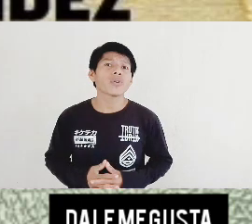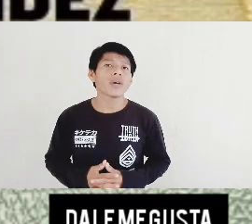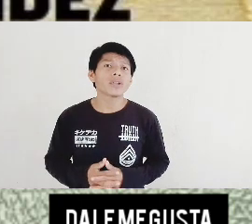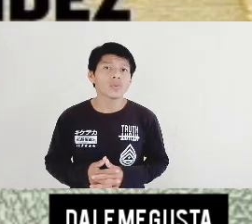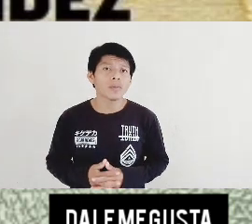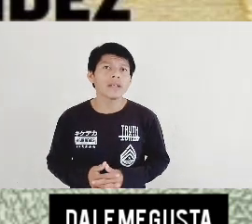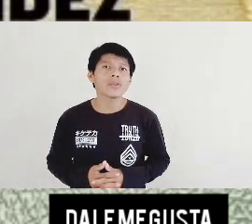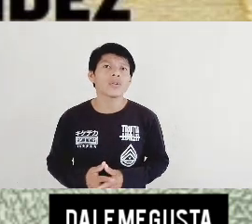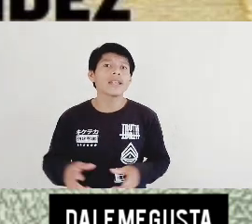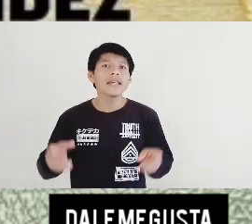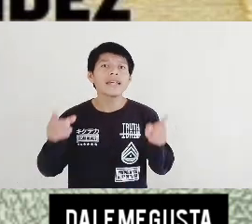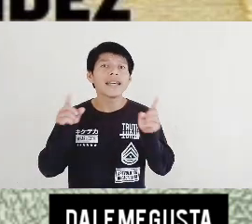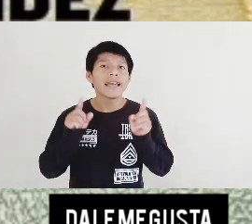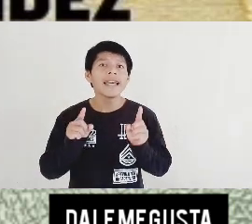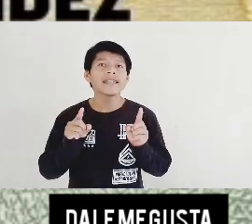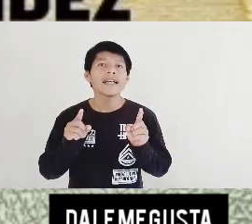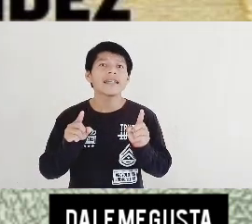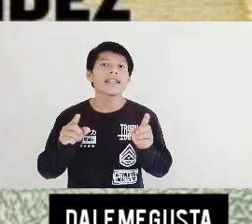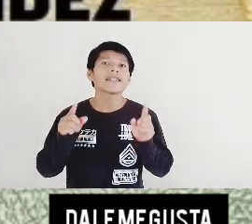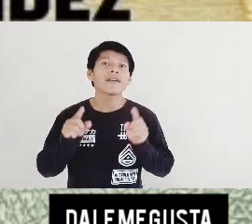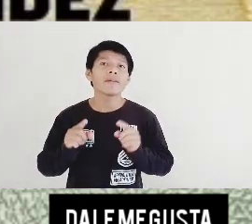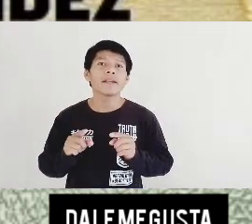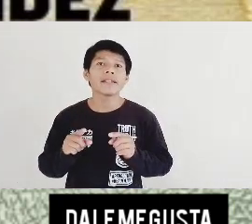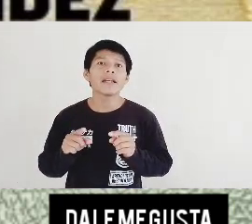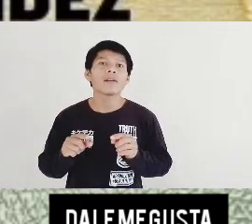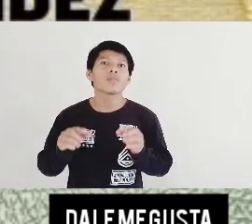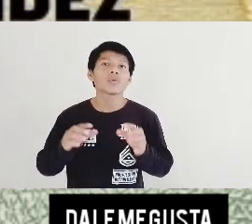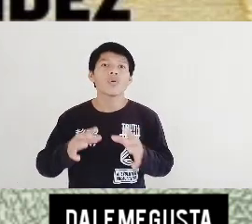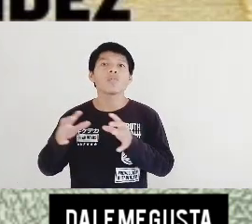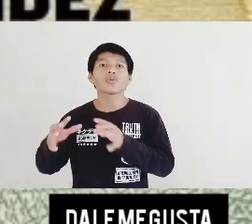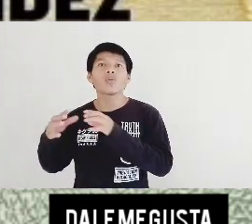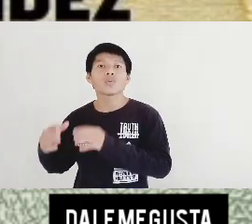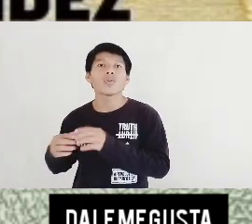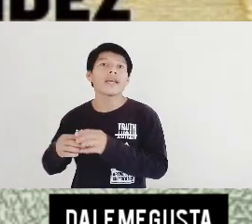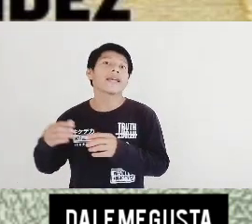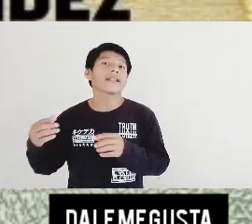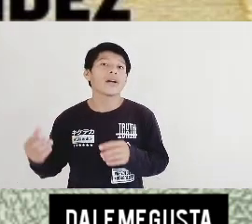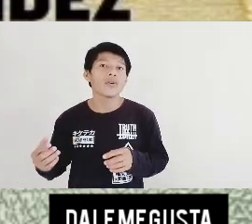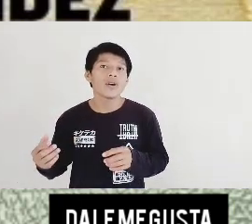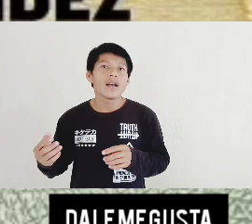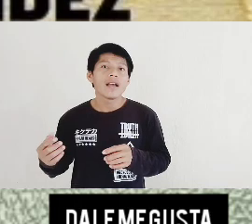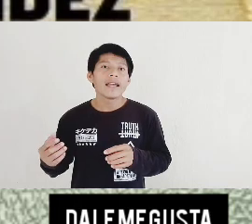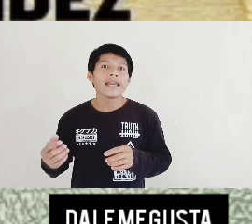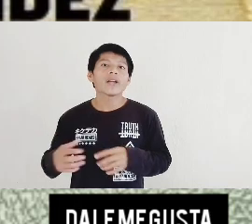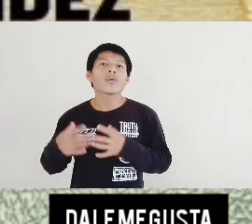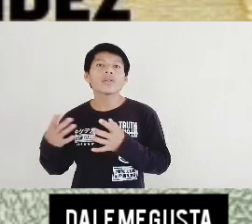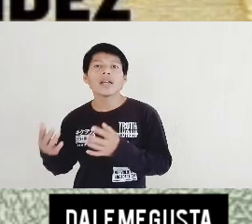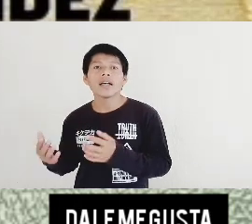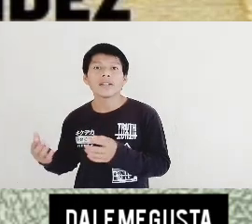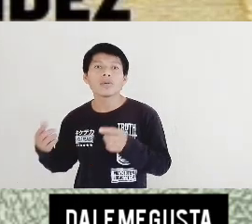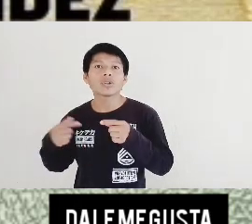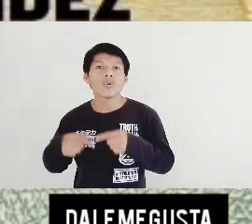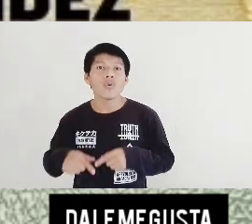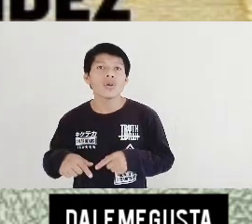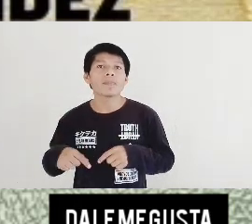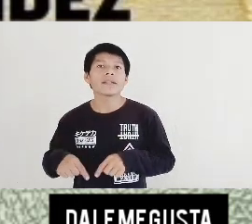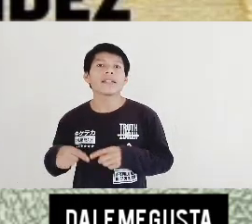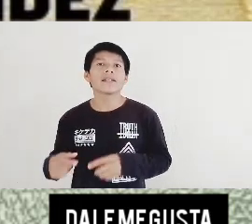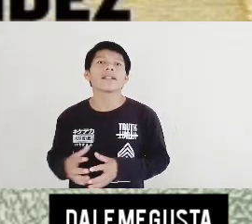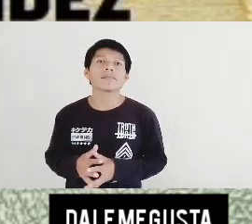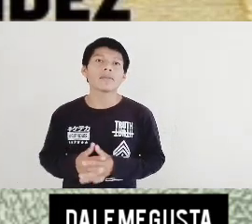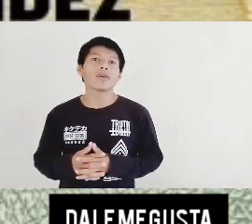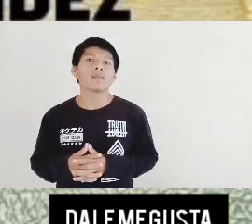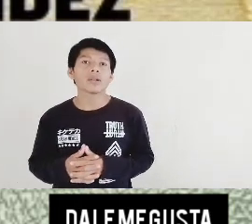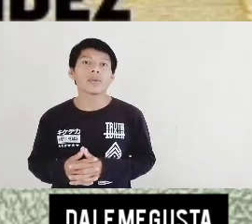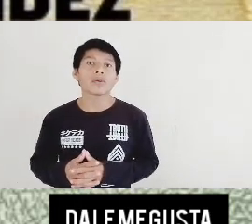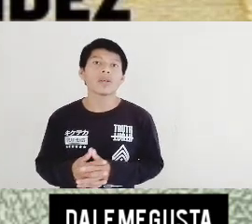dijo esto en su momento, y ella incansablemente buscó e indagó en contra de nuestro hoy